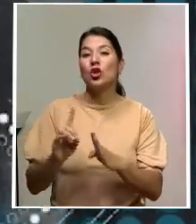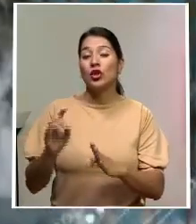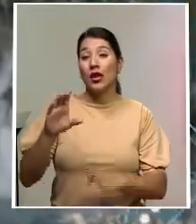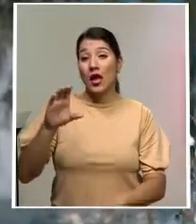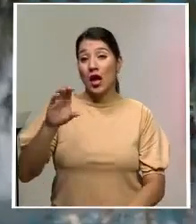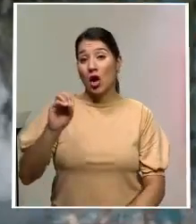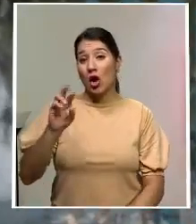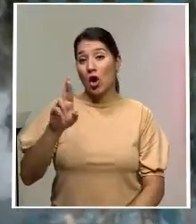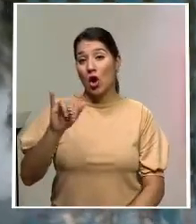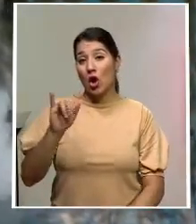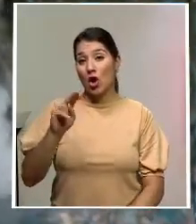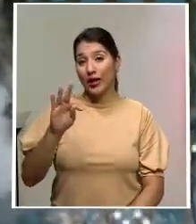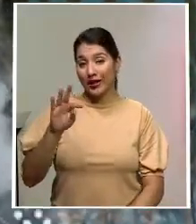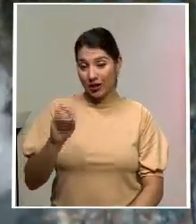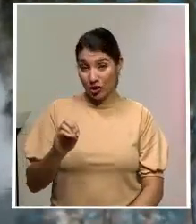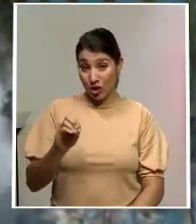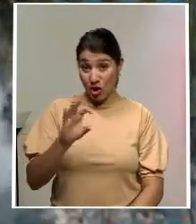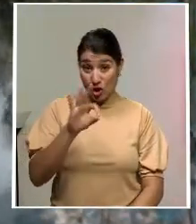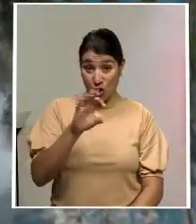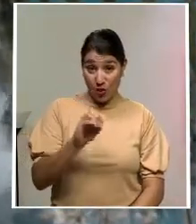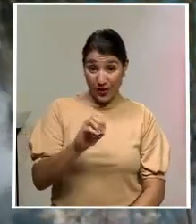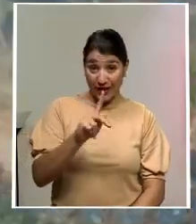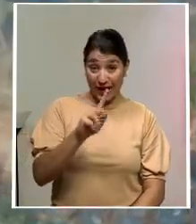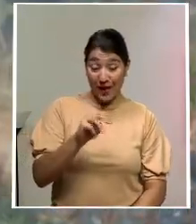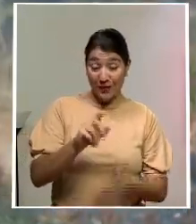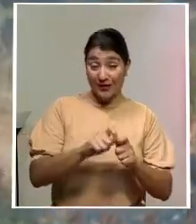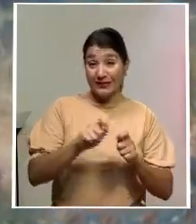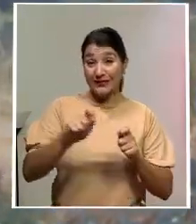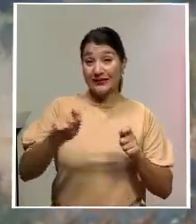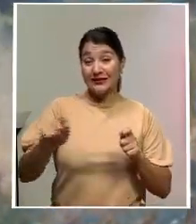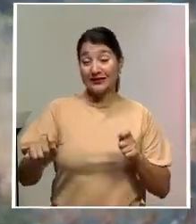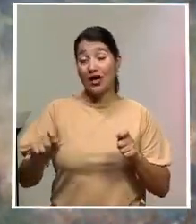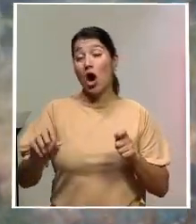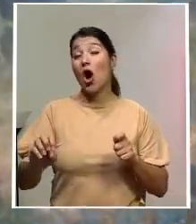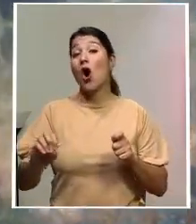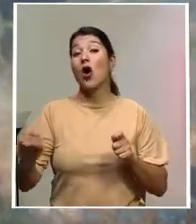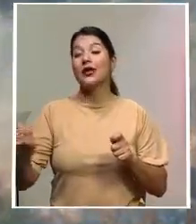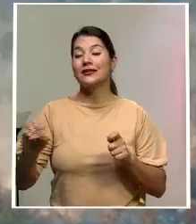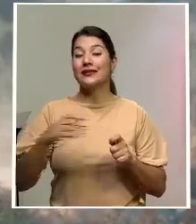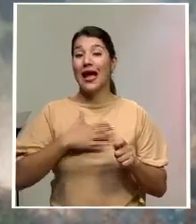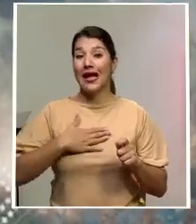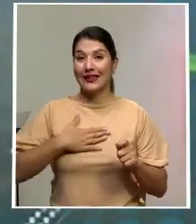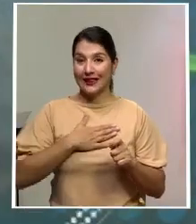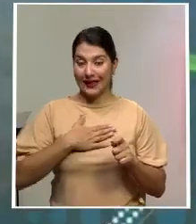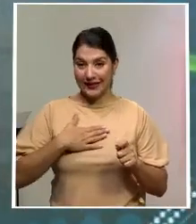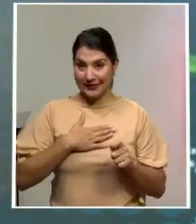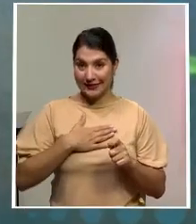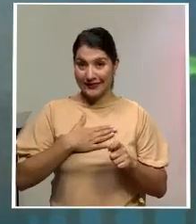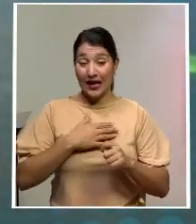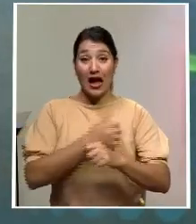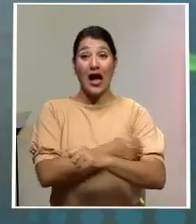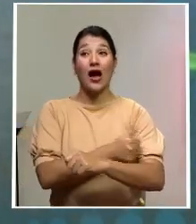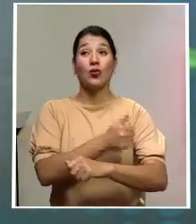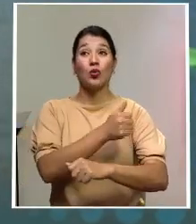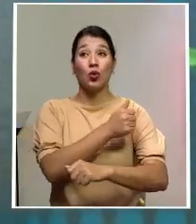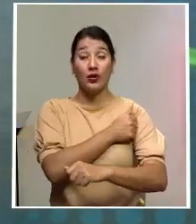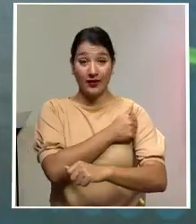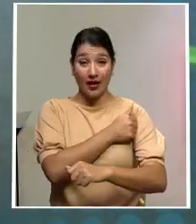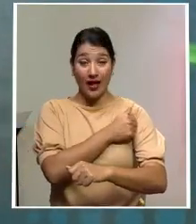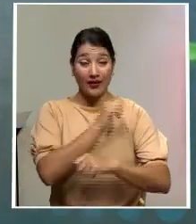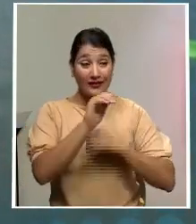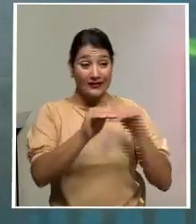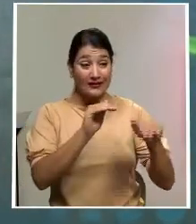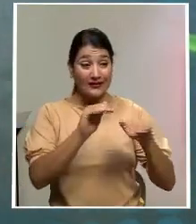Corinto, a unos 90 kilómetros al oeste de Atenas, en Grecia. Las autoridades evacuaron al